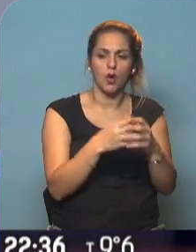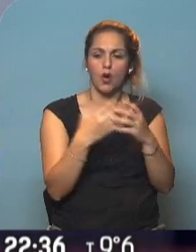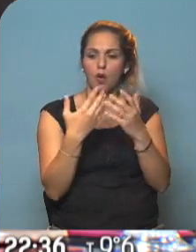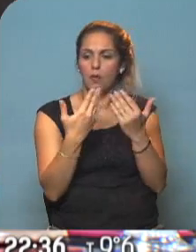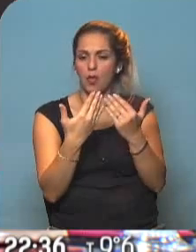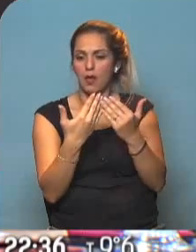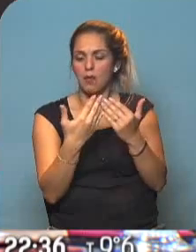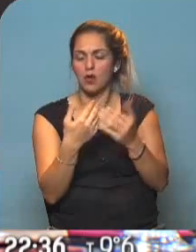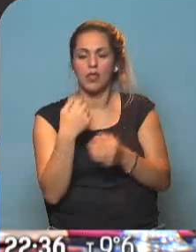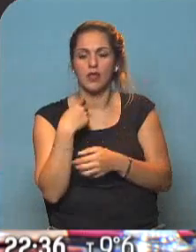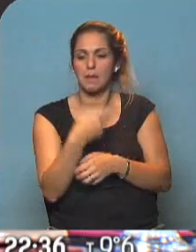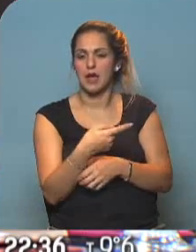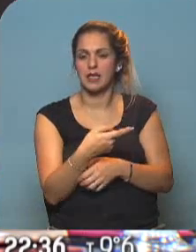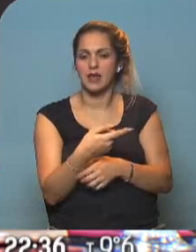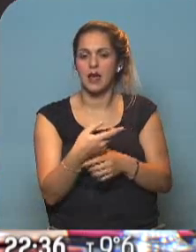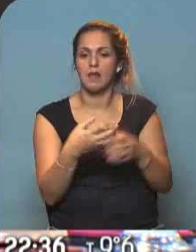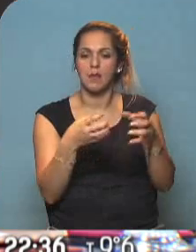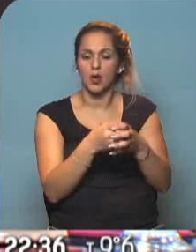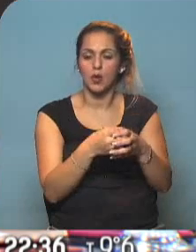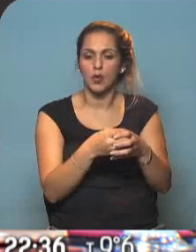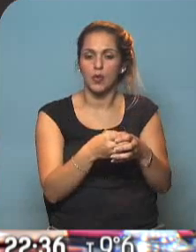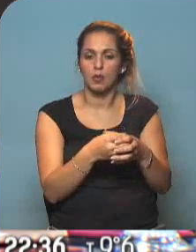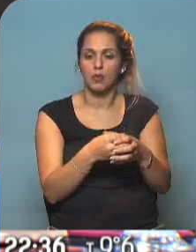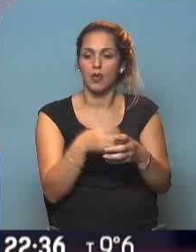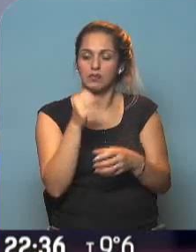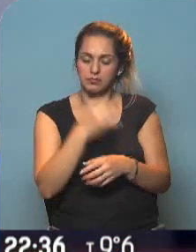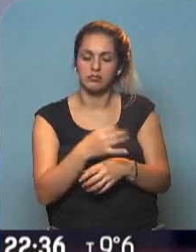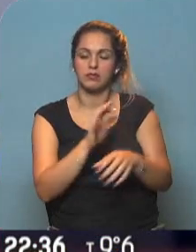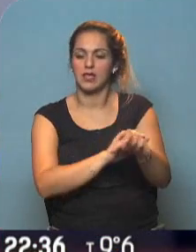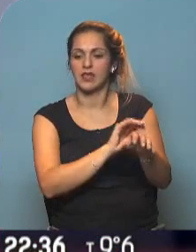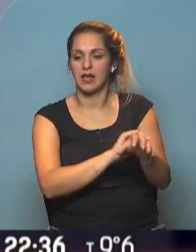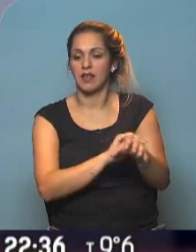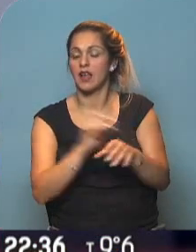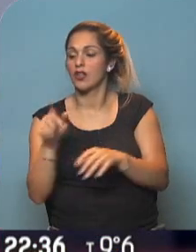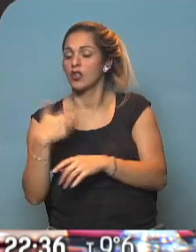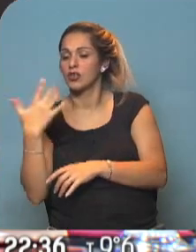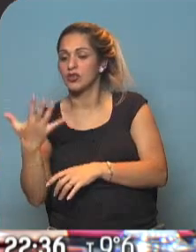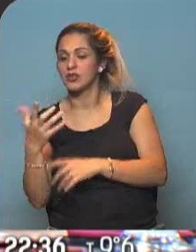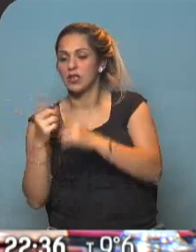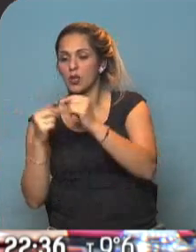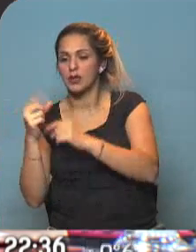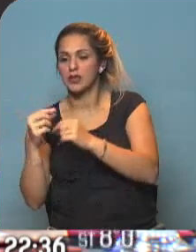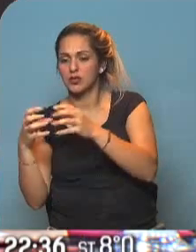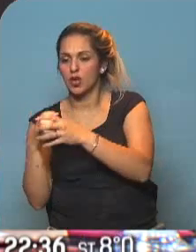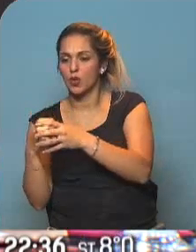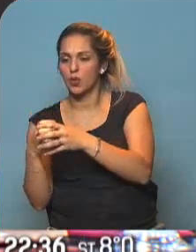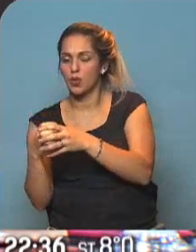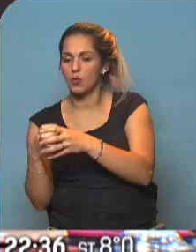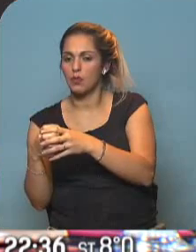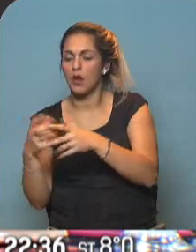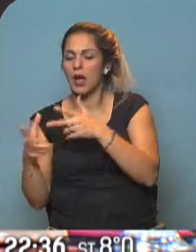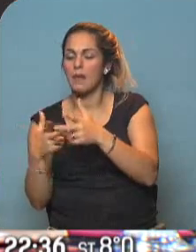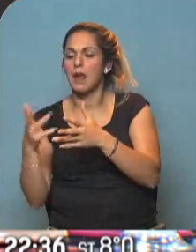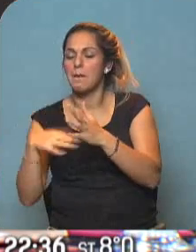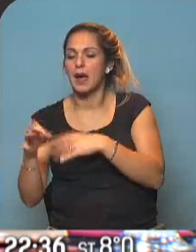Pero Podemos se identifica claramente con la izquierda, cosa que el Cinque Stelle no. No, por eso te digo. El Cinque Stelle sí se identifica con todo lo que tiene que ver con la cuestión